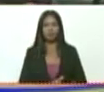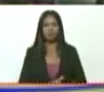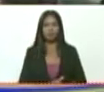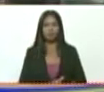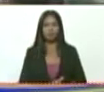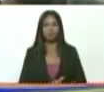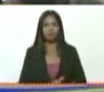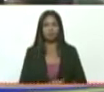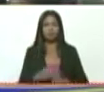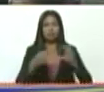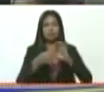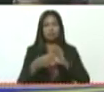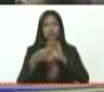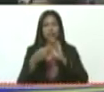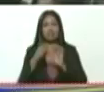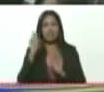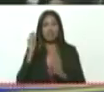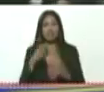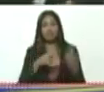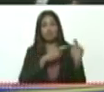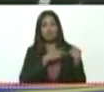al lado de la tarea diaria,